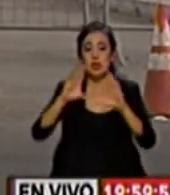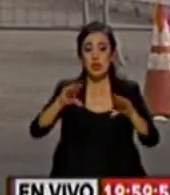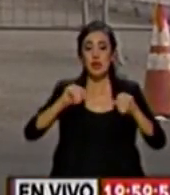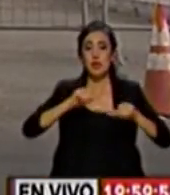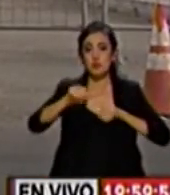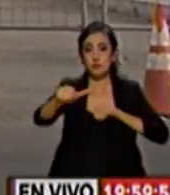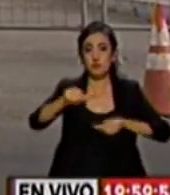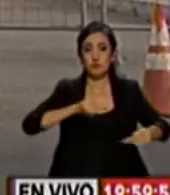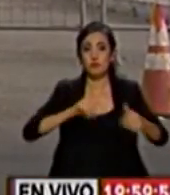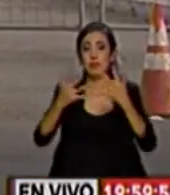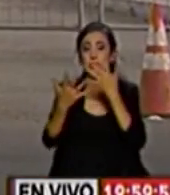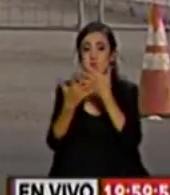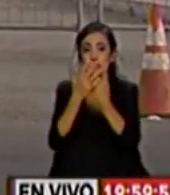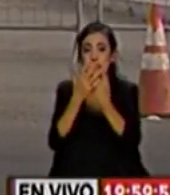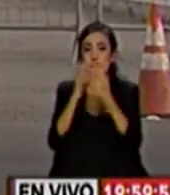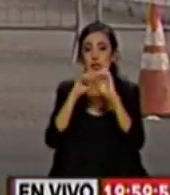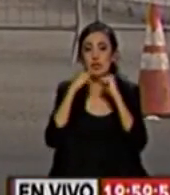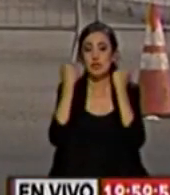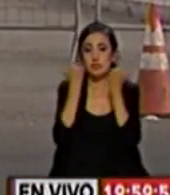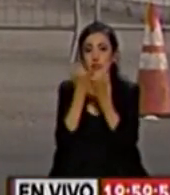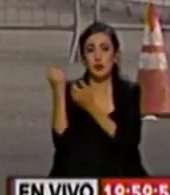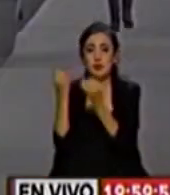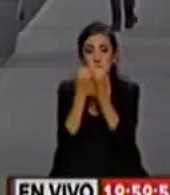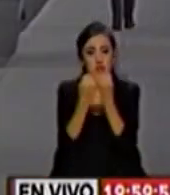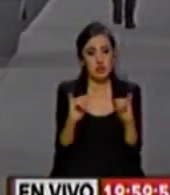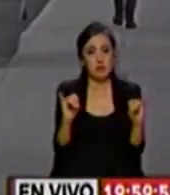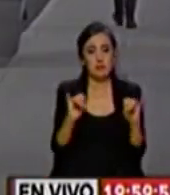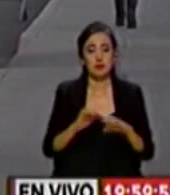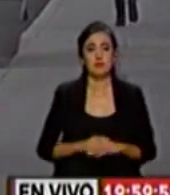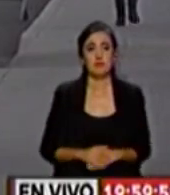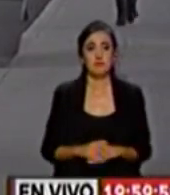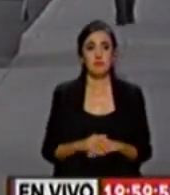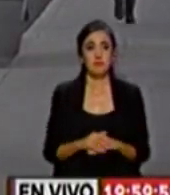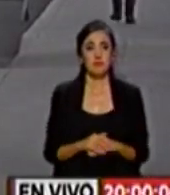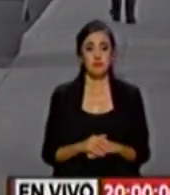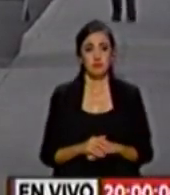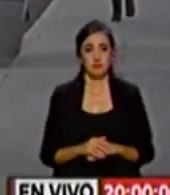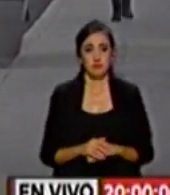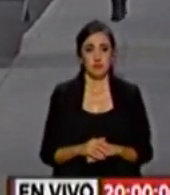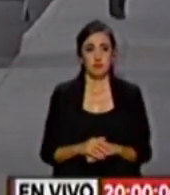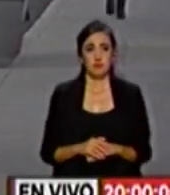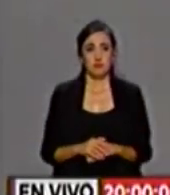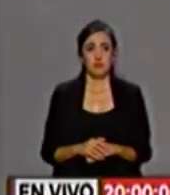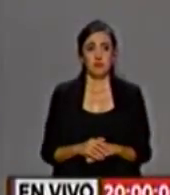centros de rehabilitación social de forma independiente. Olga Velasco, Telediario.